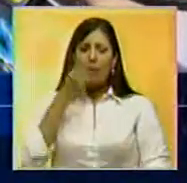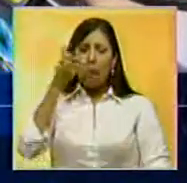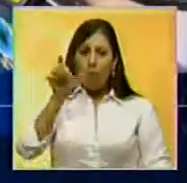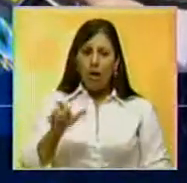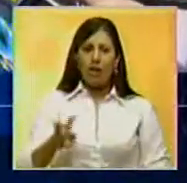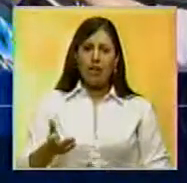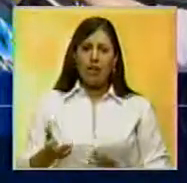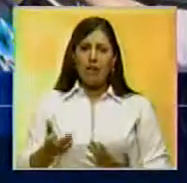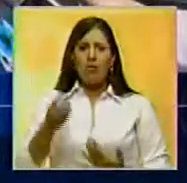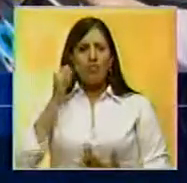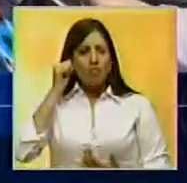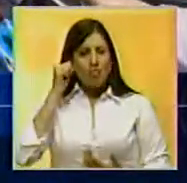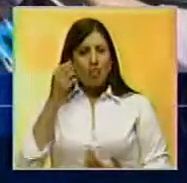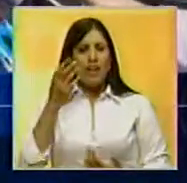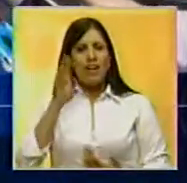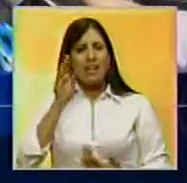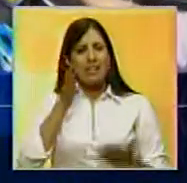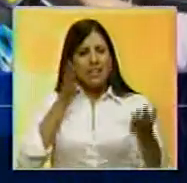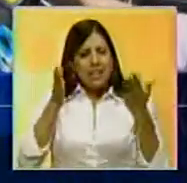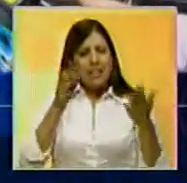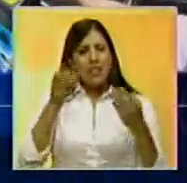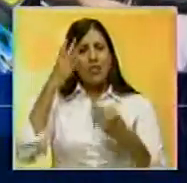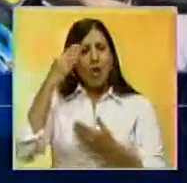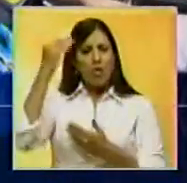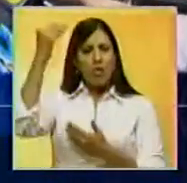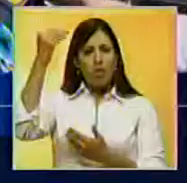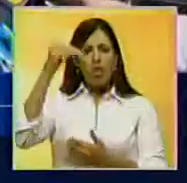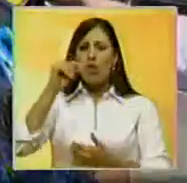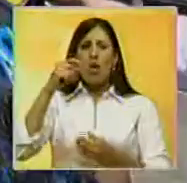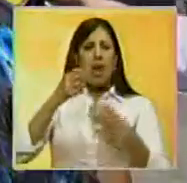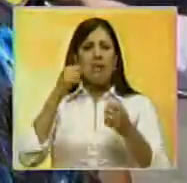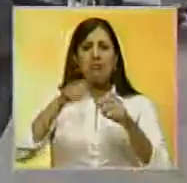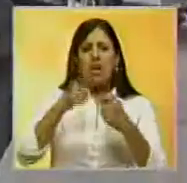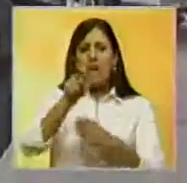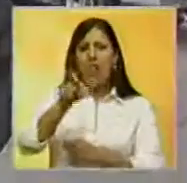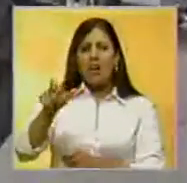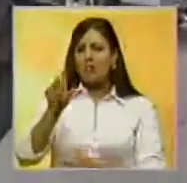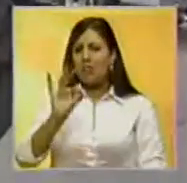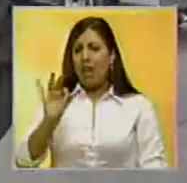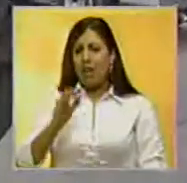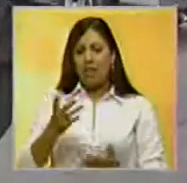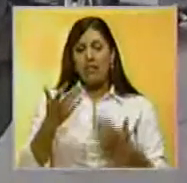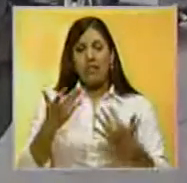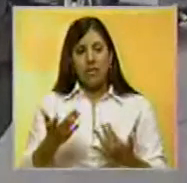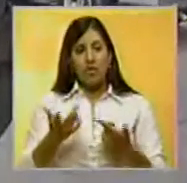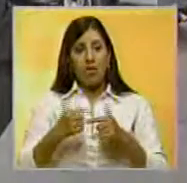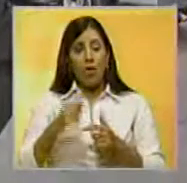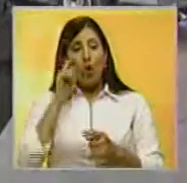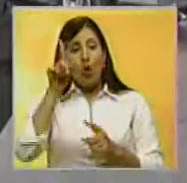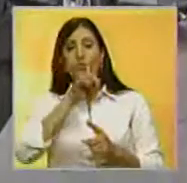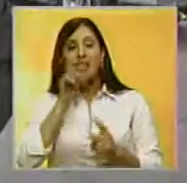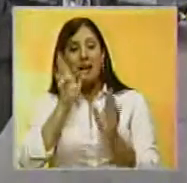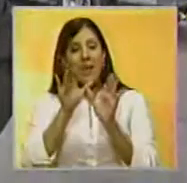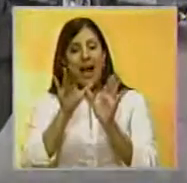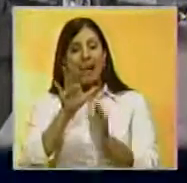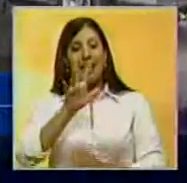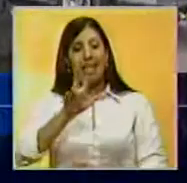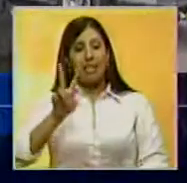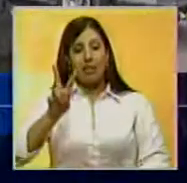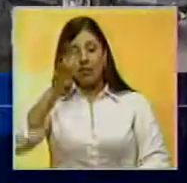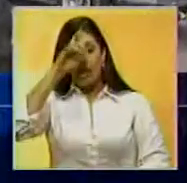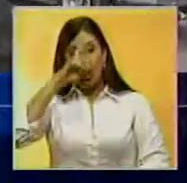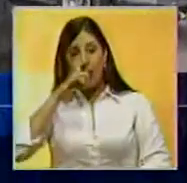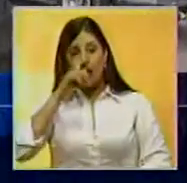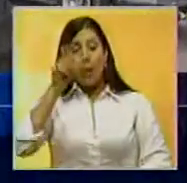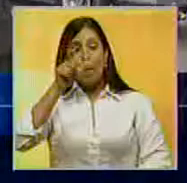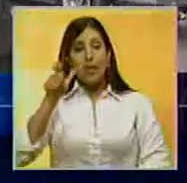compañera, una mujer que le servía a Dios, que no le hacía mal a nadie. En otro hecho destaca el de Ángel Rodríguez, de 32 años de